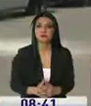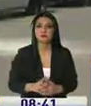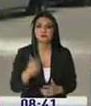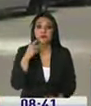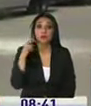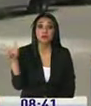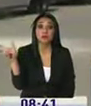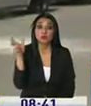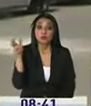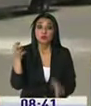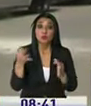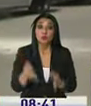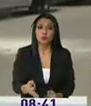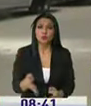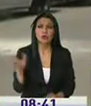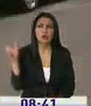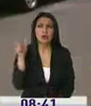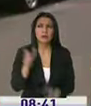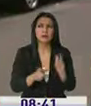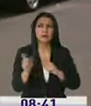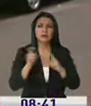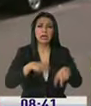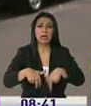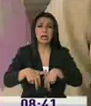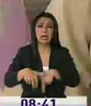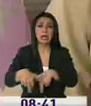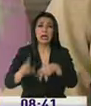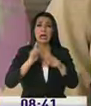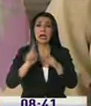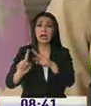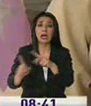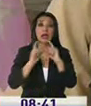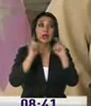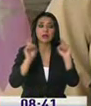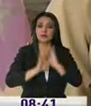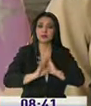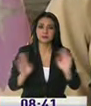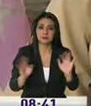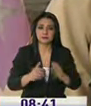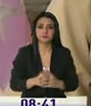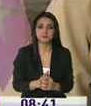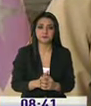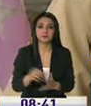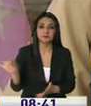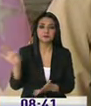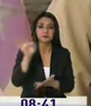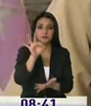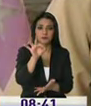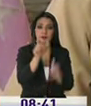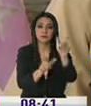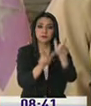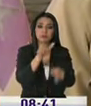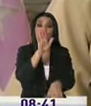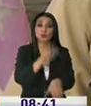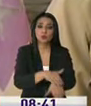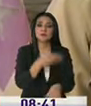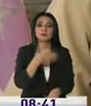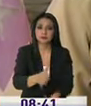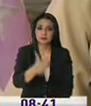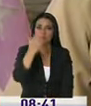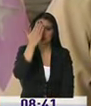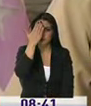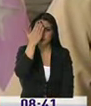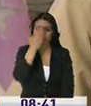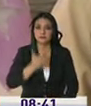escuché cuando la bulla de la gente, que corrigían, ¿qué? Tenemos la identificación ya de los responsables y